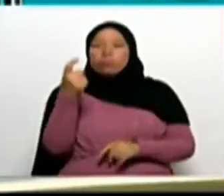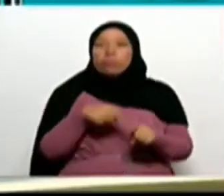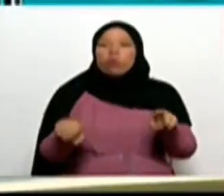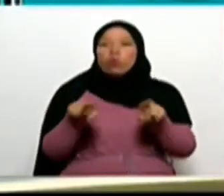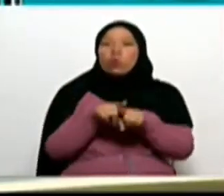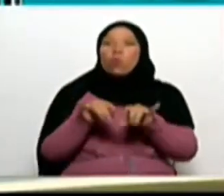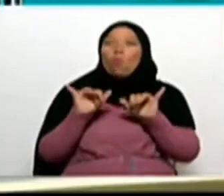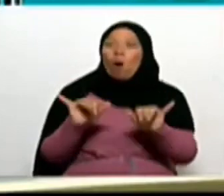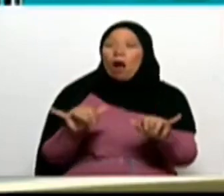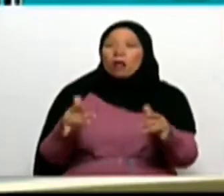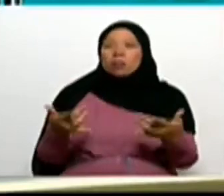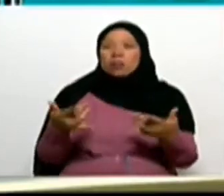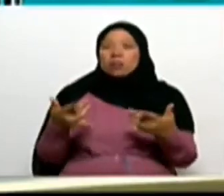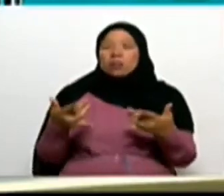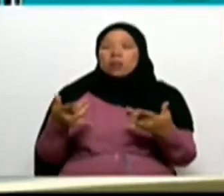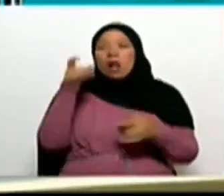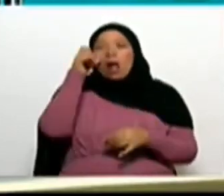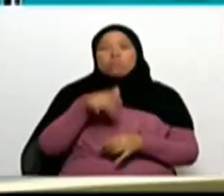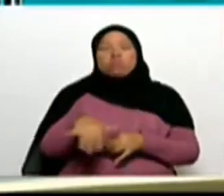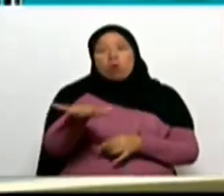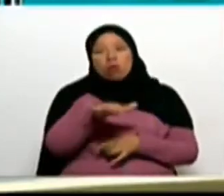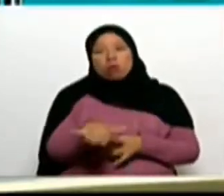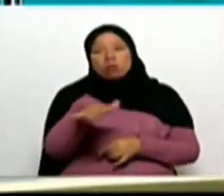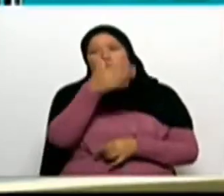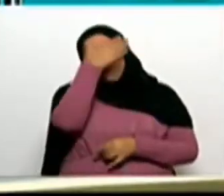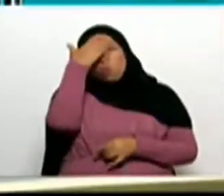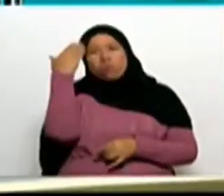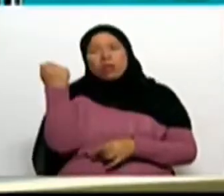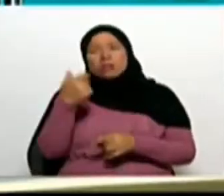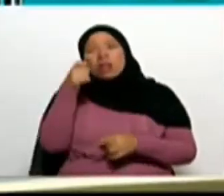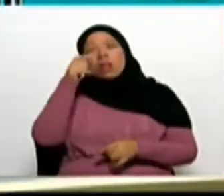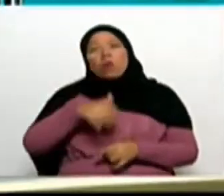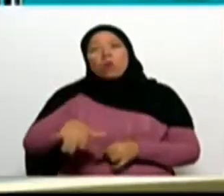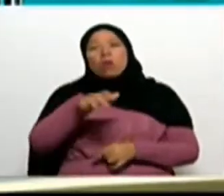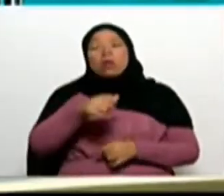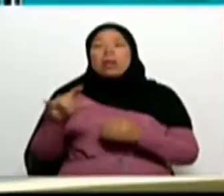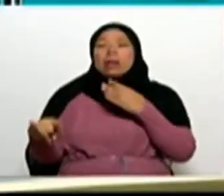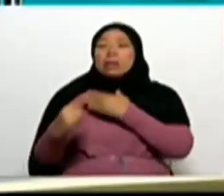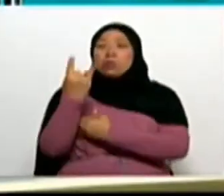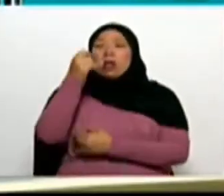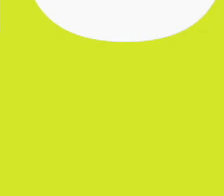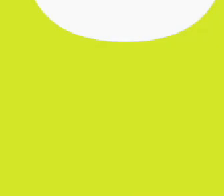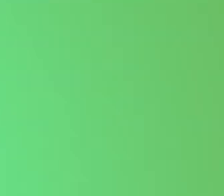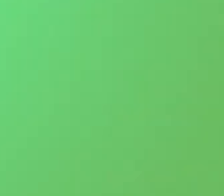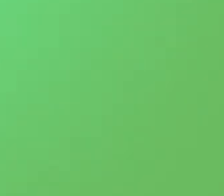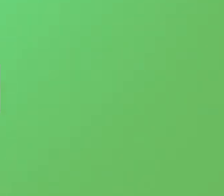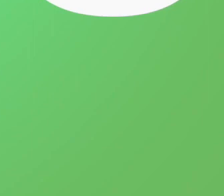dos, y negarse al pueblo, olvidarse del pueblo, traicionar al pueblo.